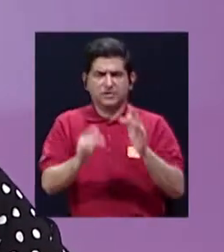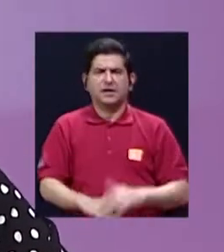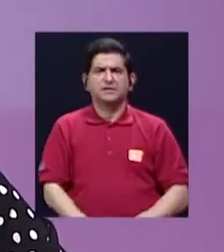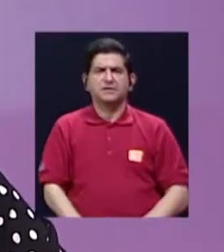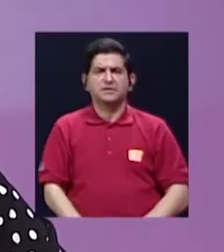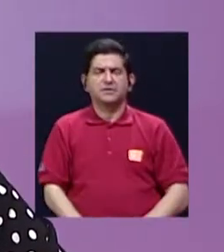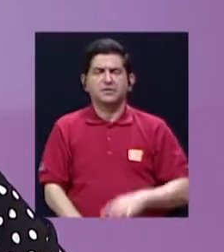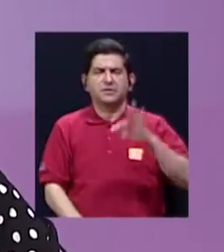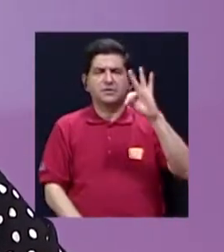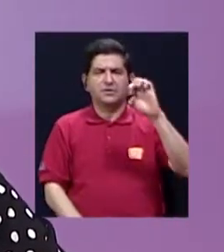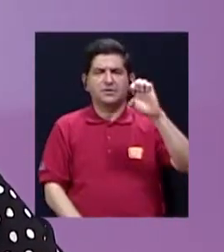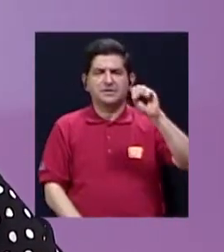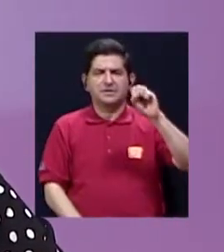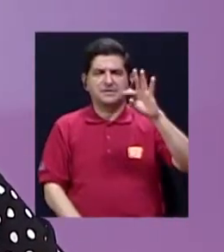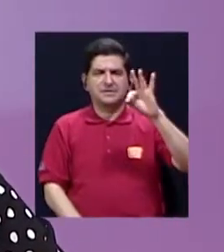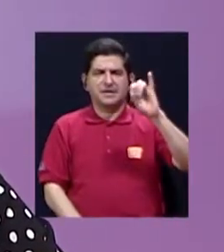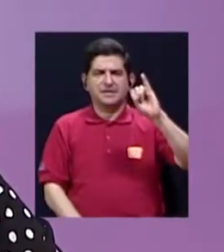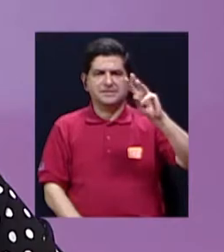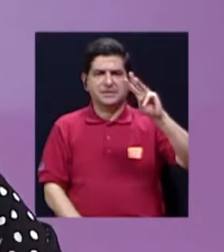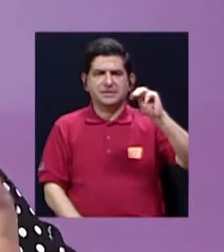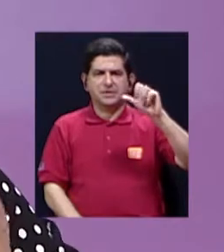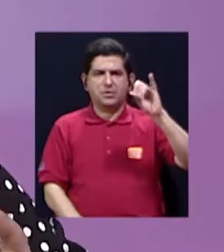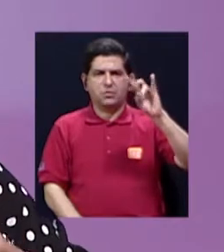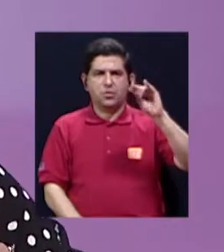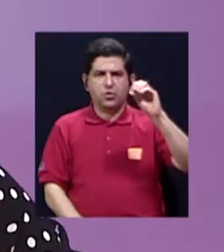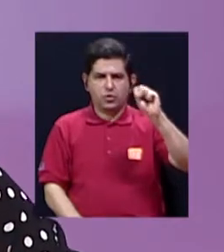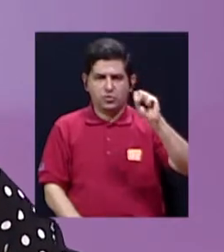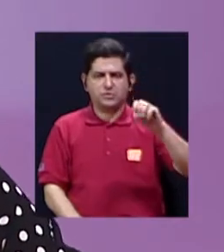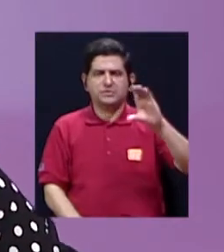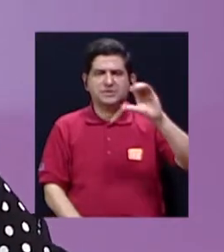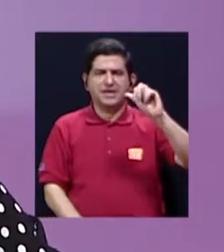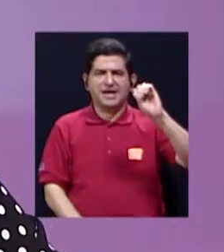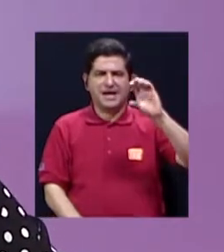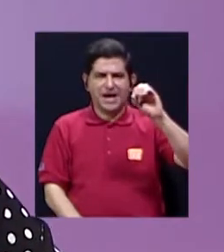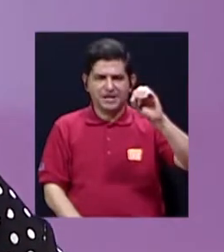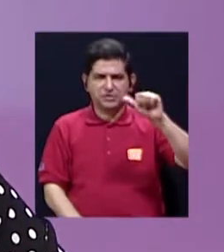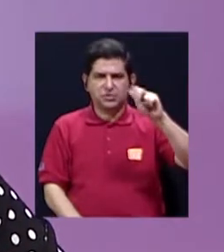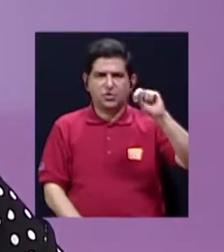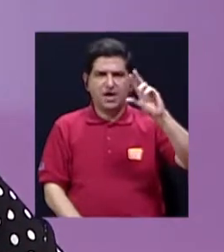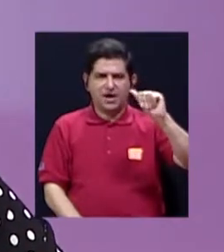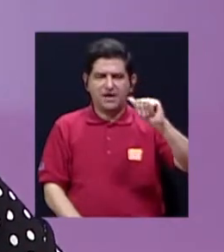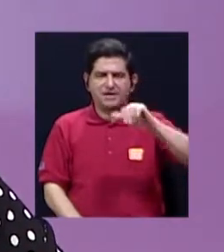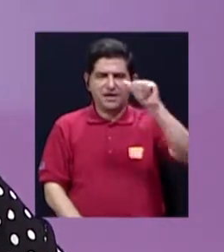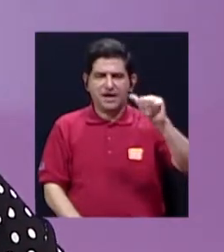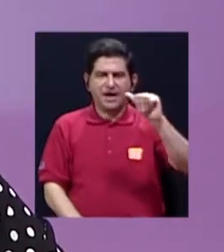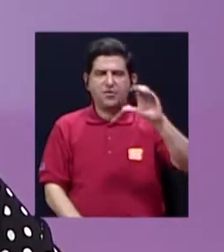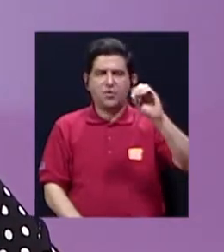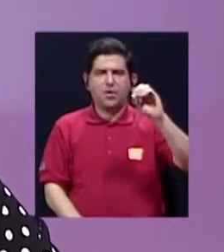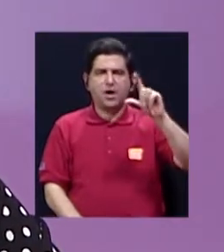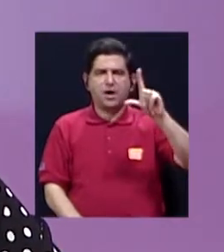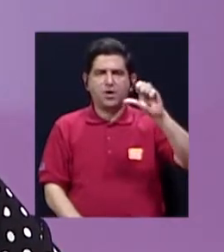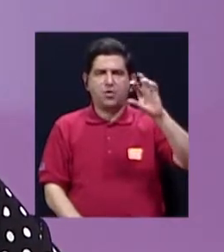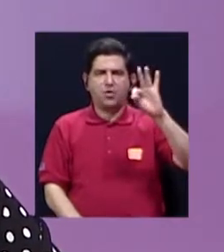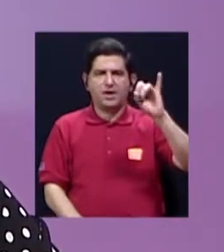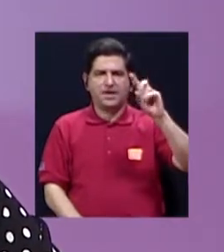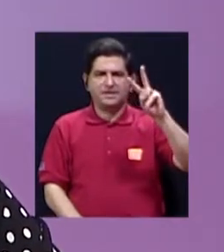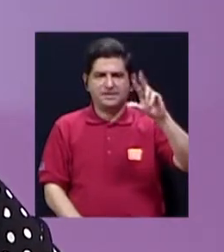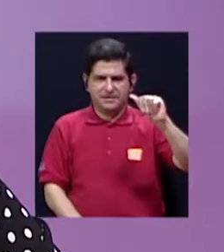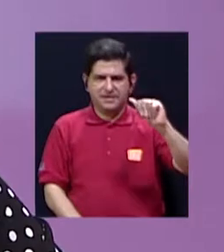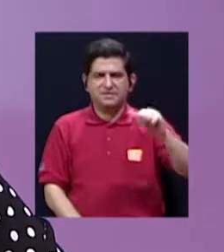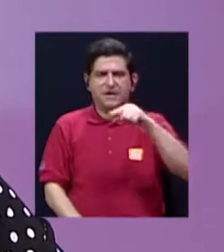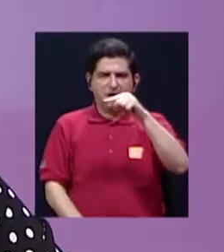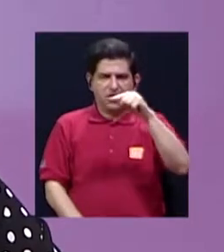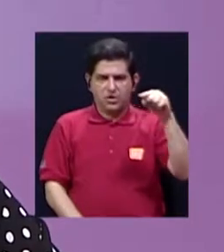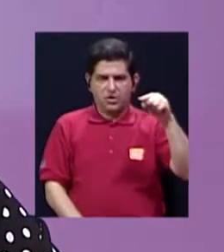testimonioscasoana, todo pegado, arroba, colectiva, guión, en el